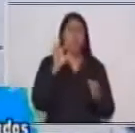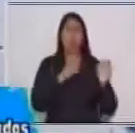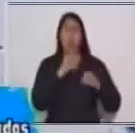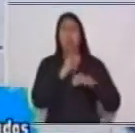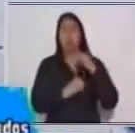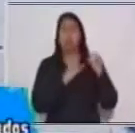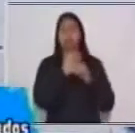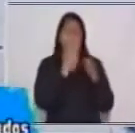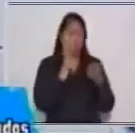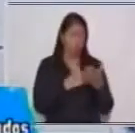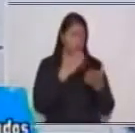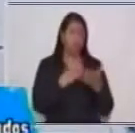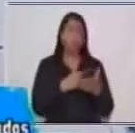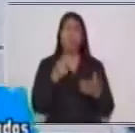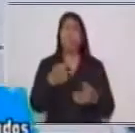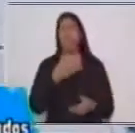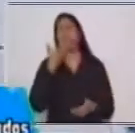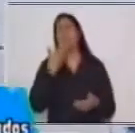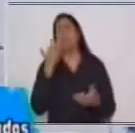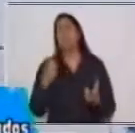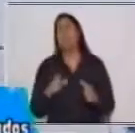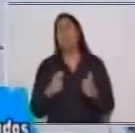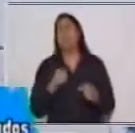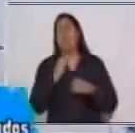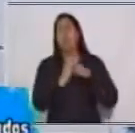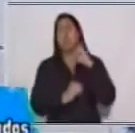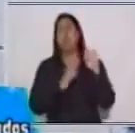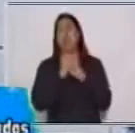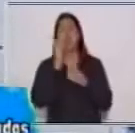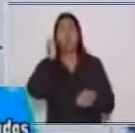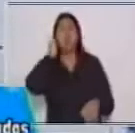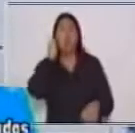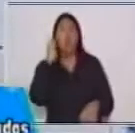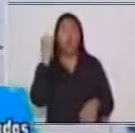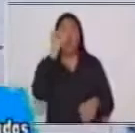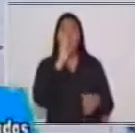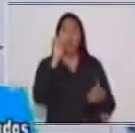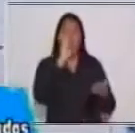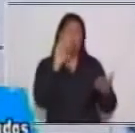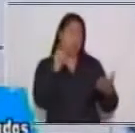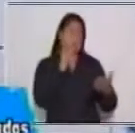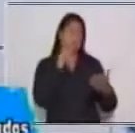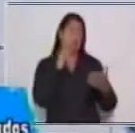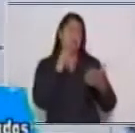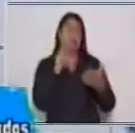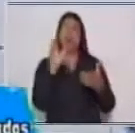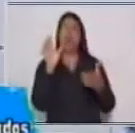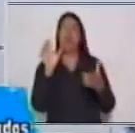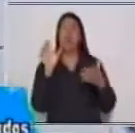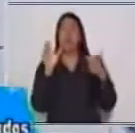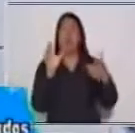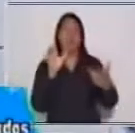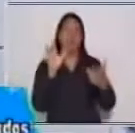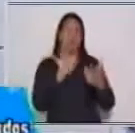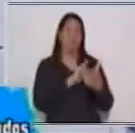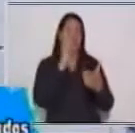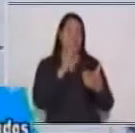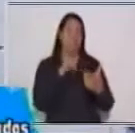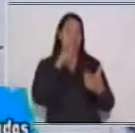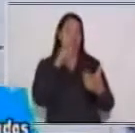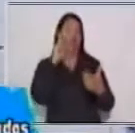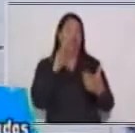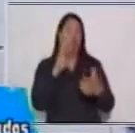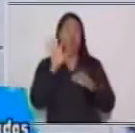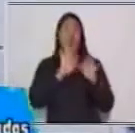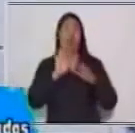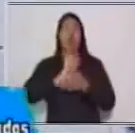muy fácil, buscan en el internet, en Google, pueden buscar cuál es la temperatura en centígrados y en Fahrenheit, y